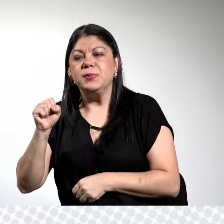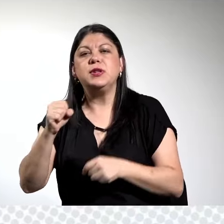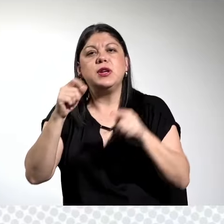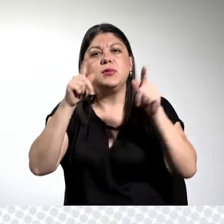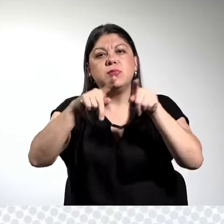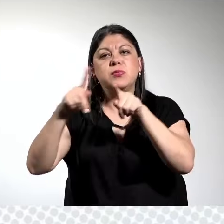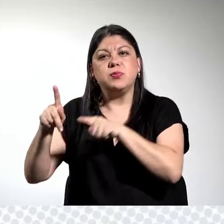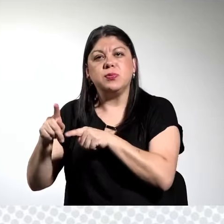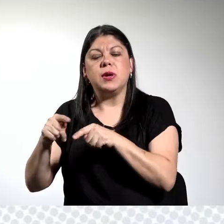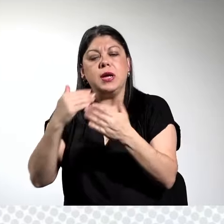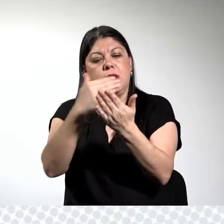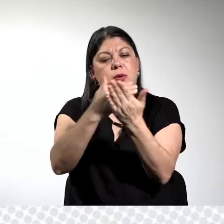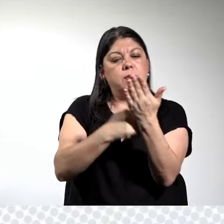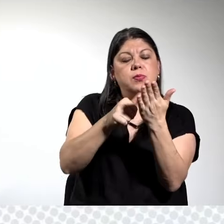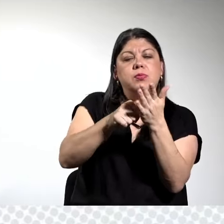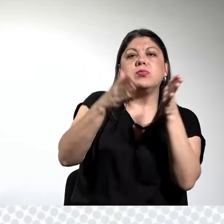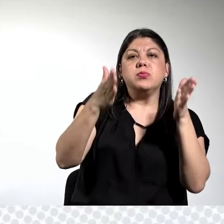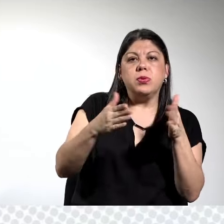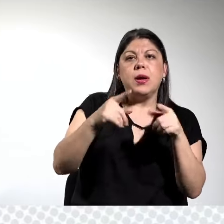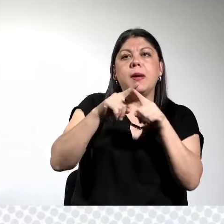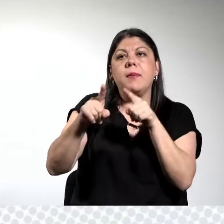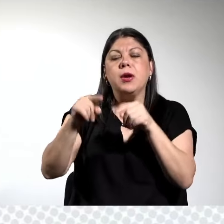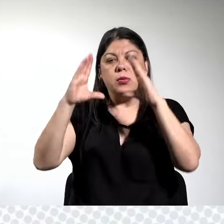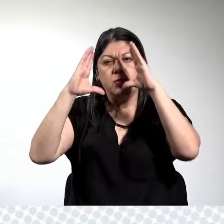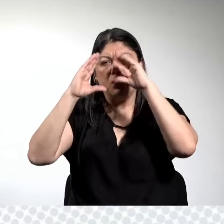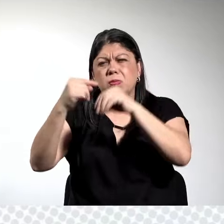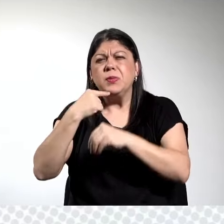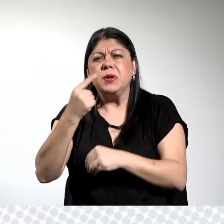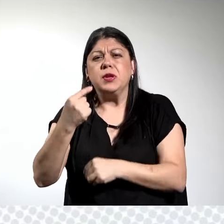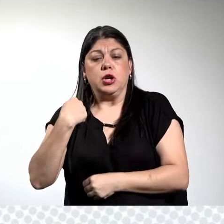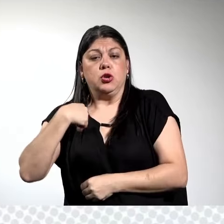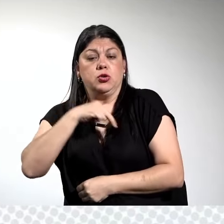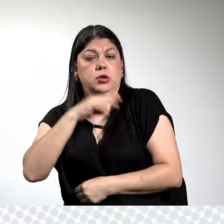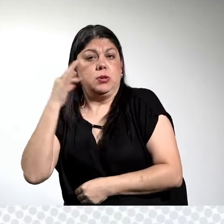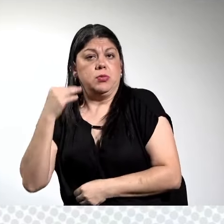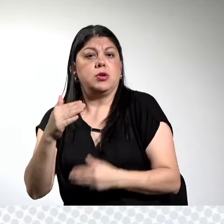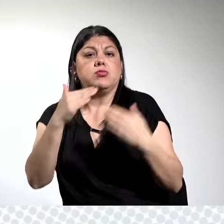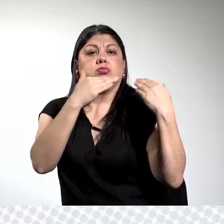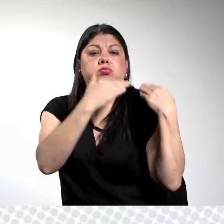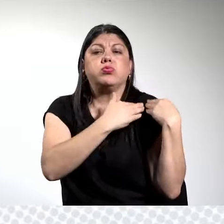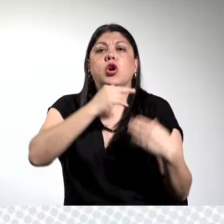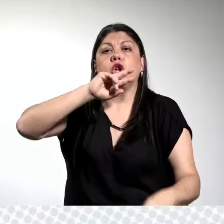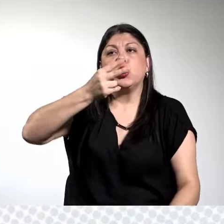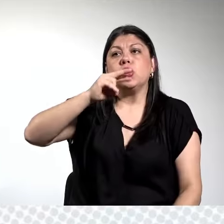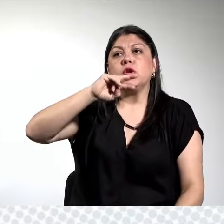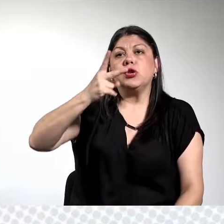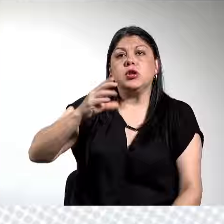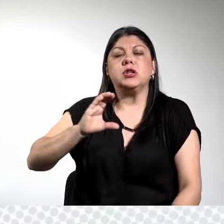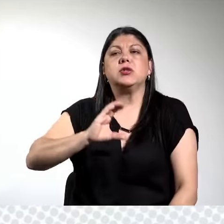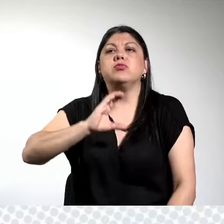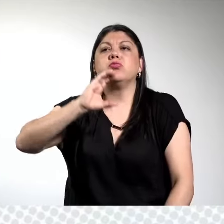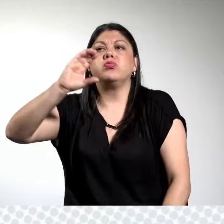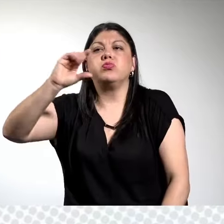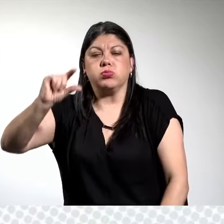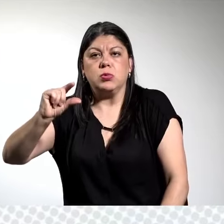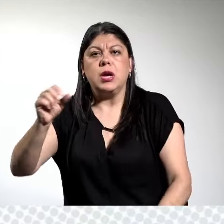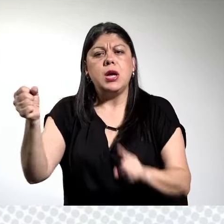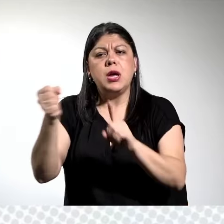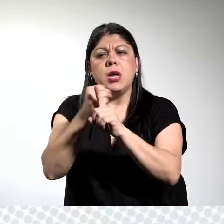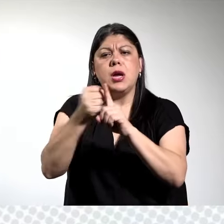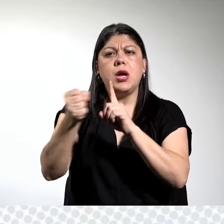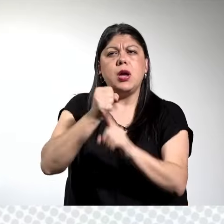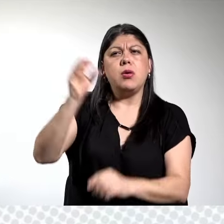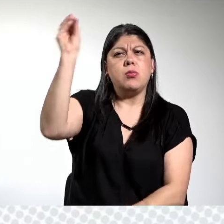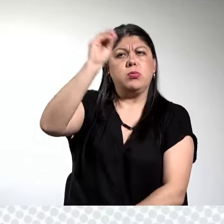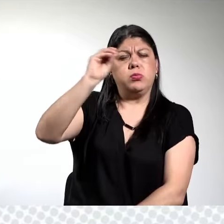y también del padrón electoral. Pero los datos confirman que cargamos con dobles y triples jornadas de trabajo, salarios más bajos y mayores